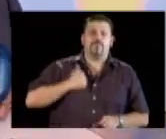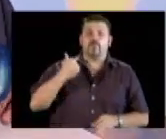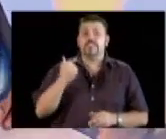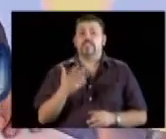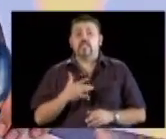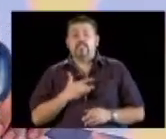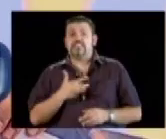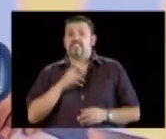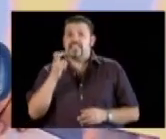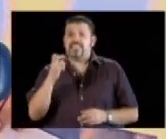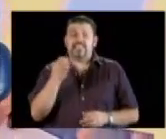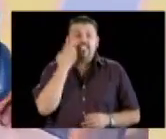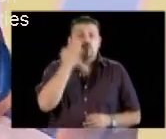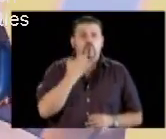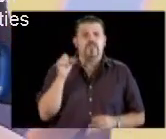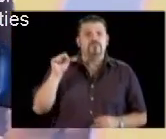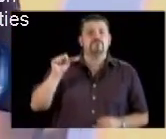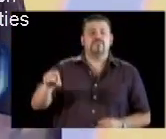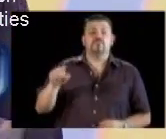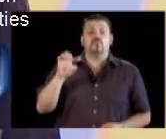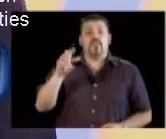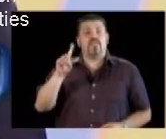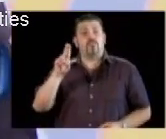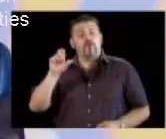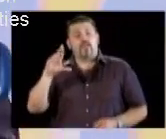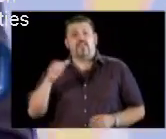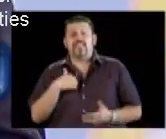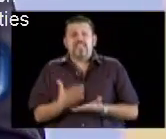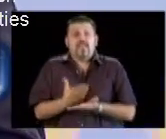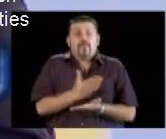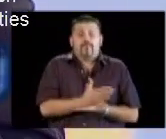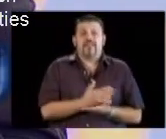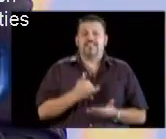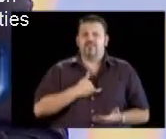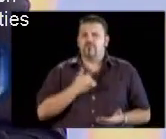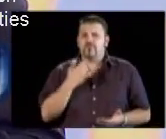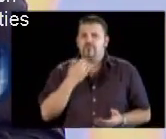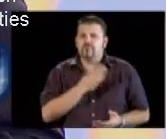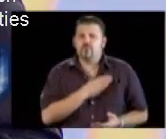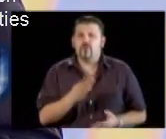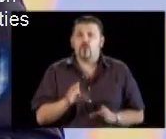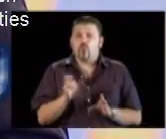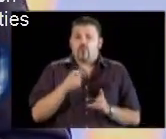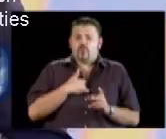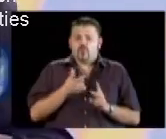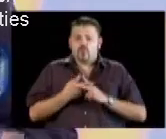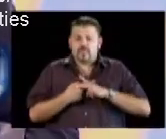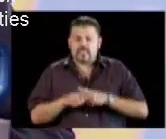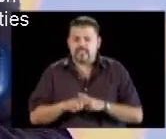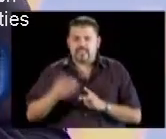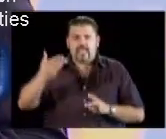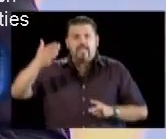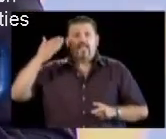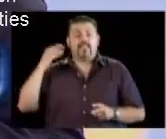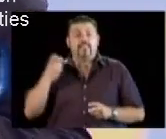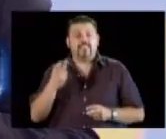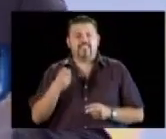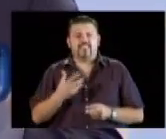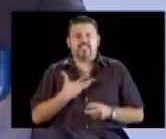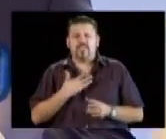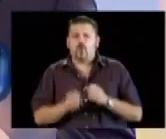esta escuela que hoy se inicia. Y de parte decirles que bueno, cuando inicié en esto sin ninguna otra